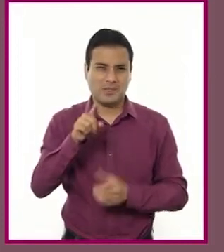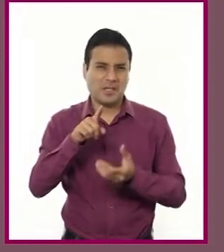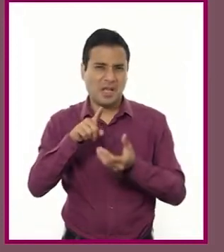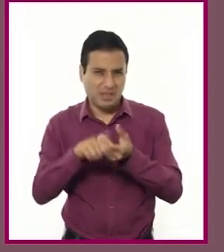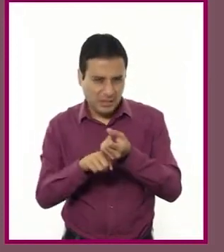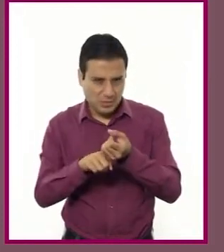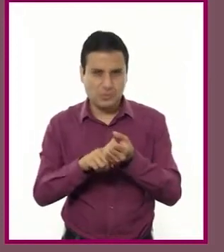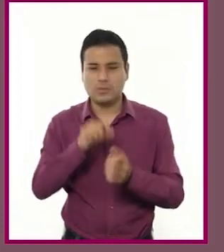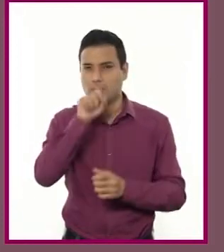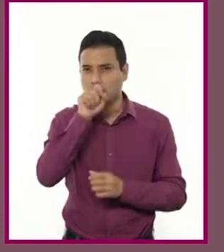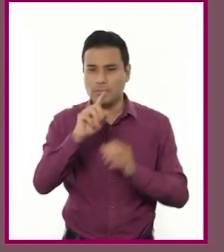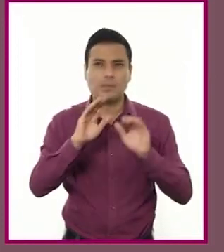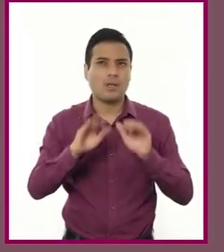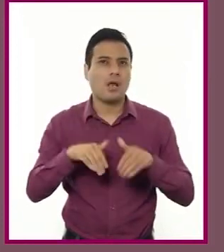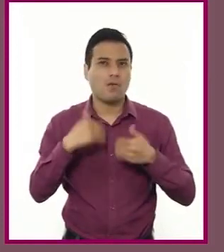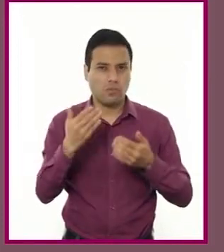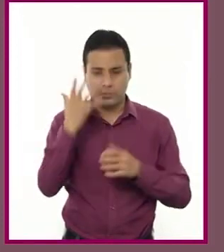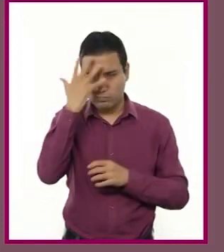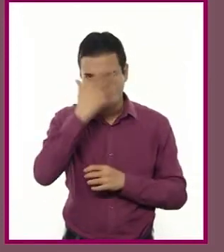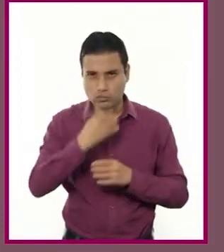fachada.